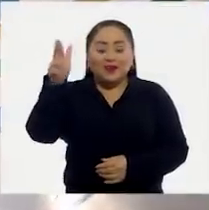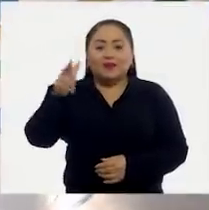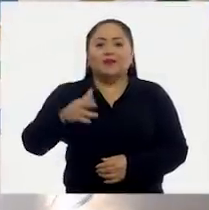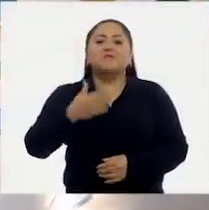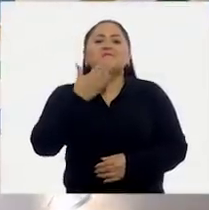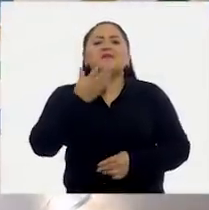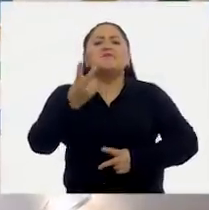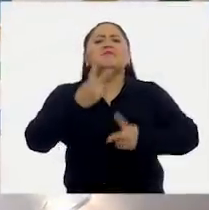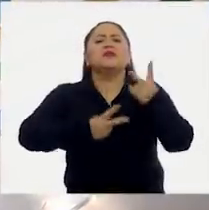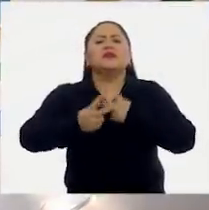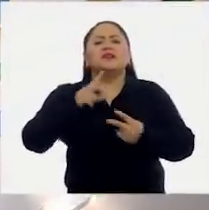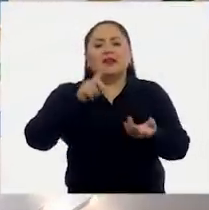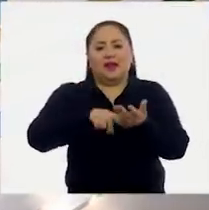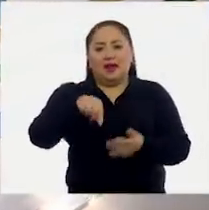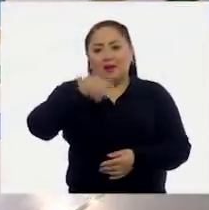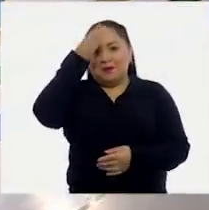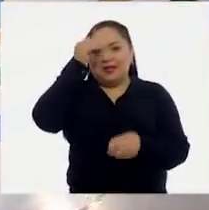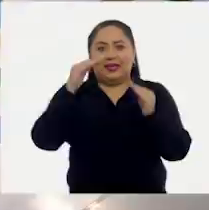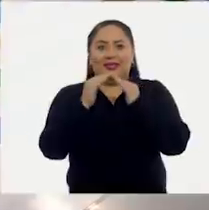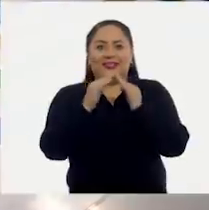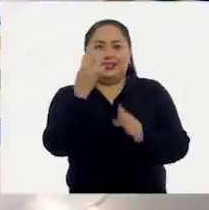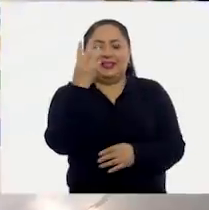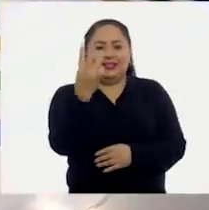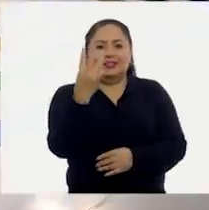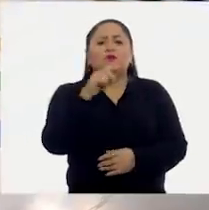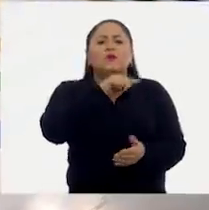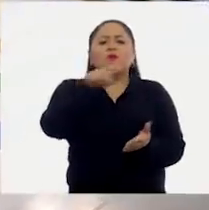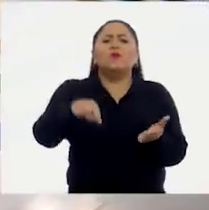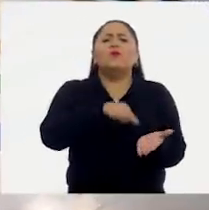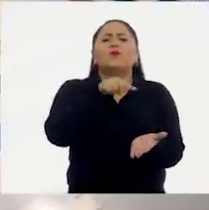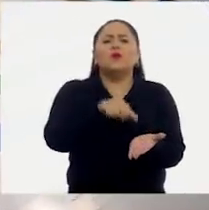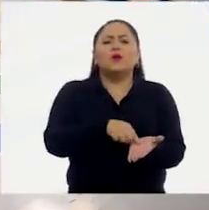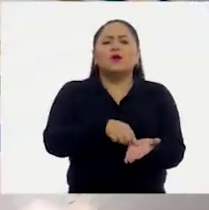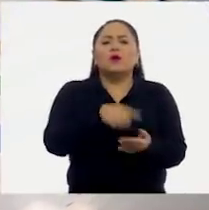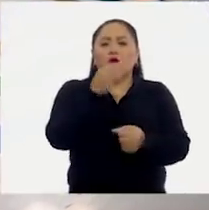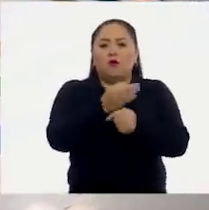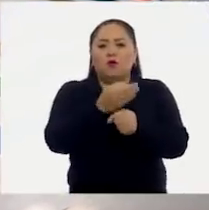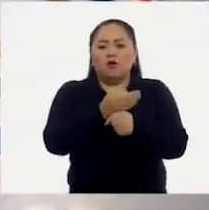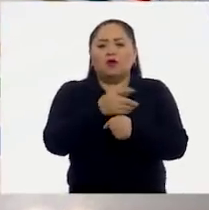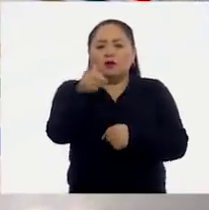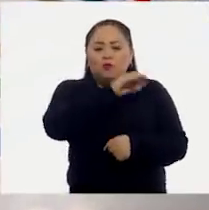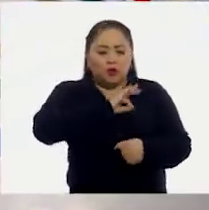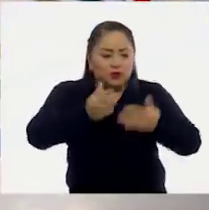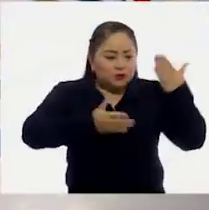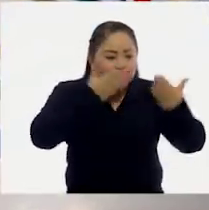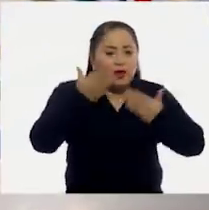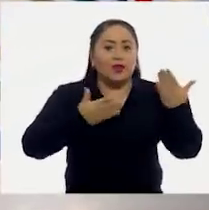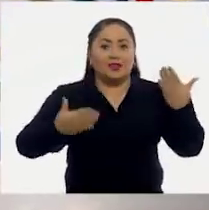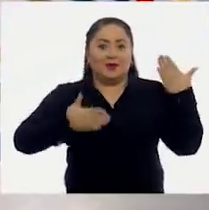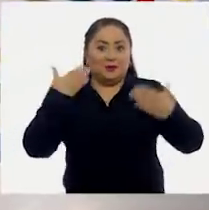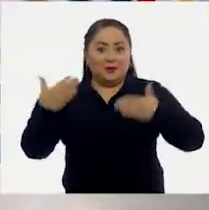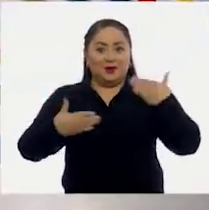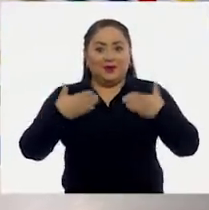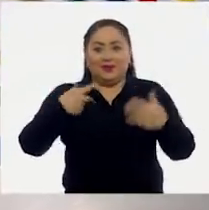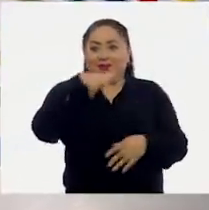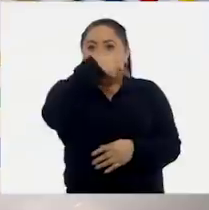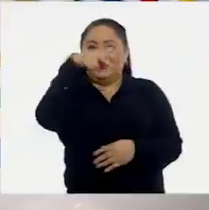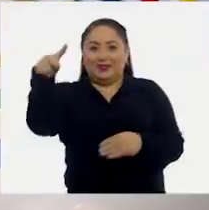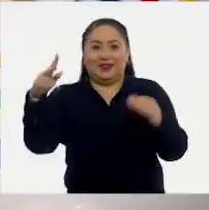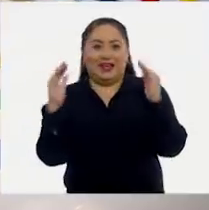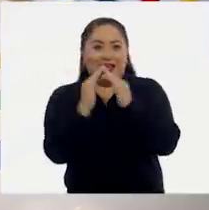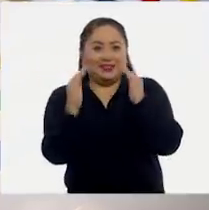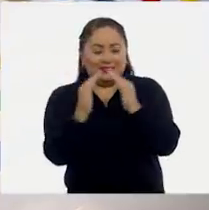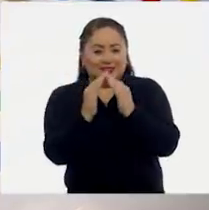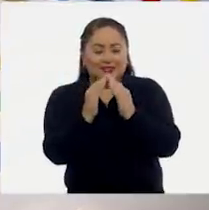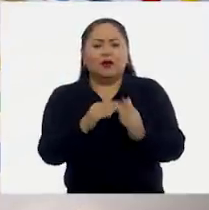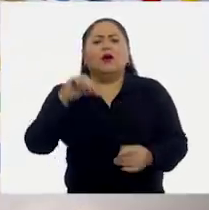Les damos la bienvenida a Aprende en Casa 3, un espacio en el que vamos a poder estudiar y divertirnos desde nuestros